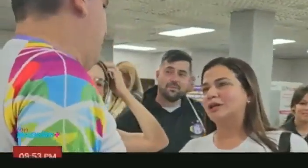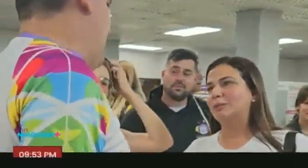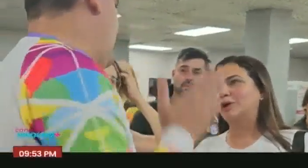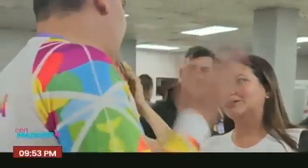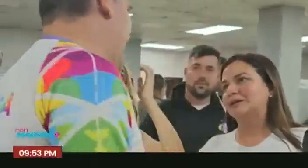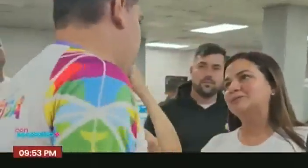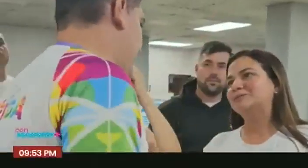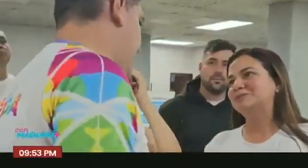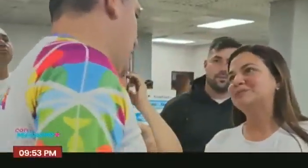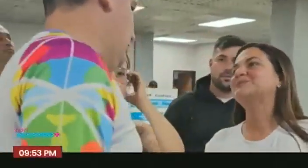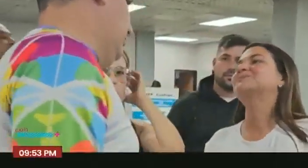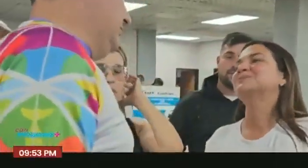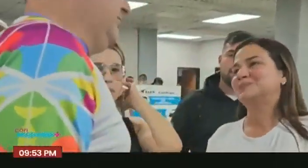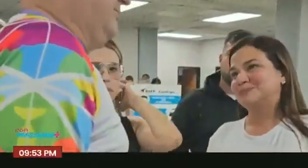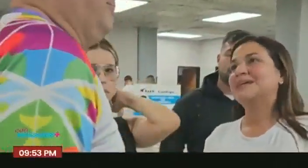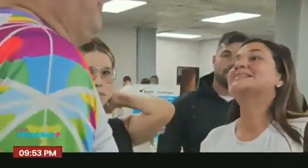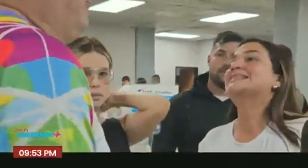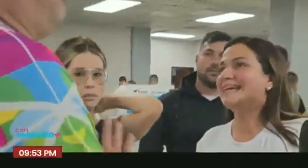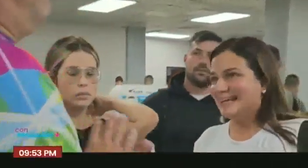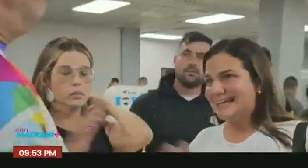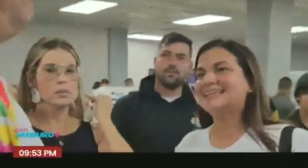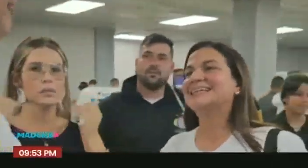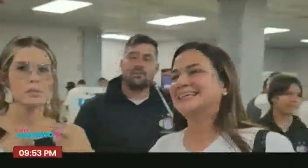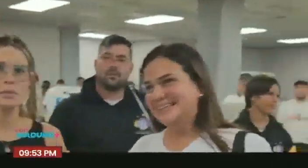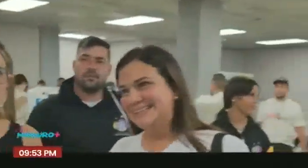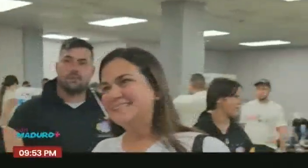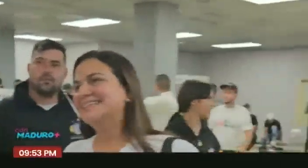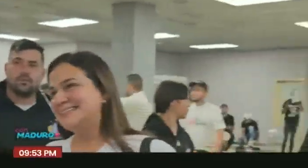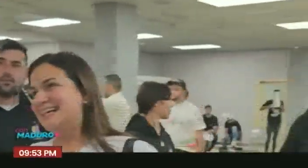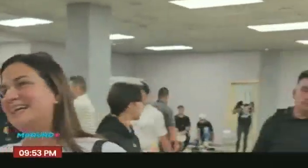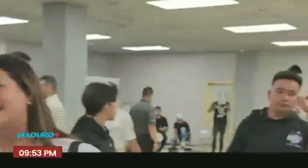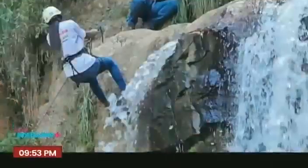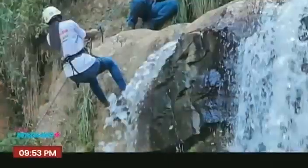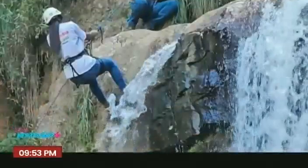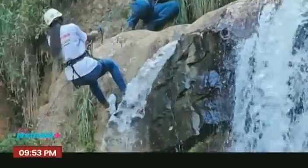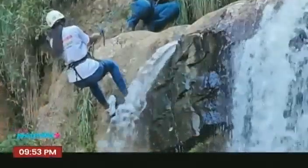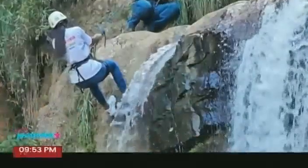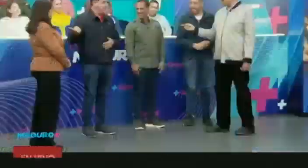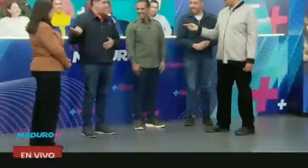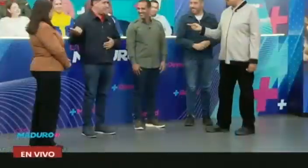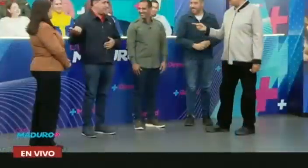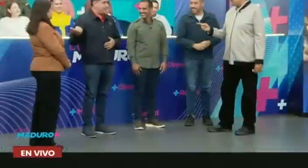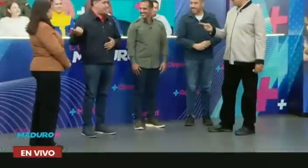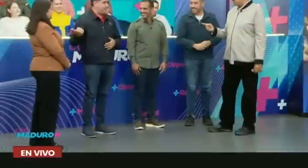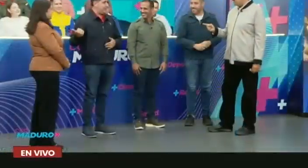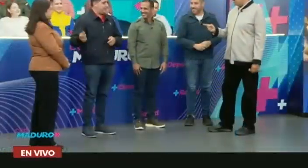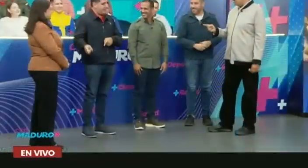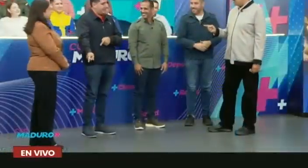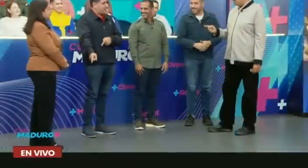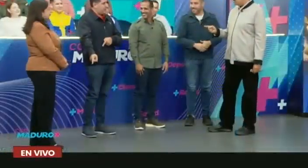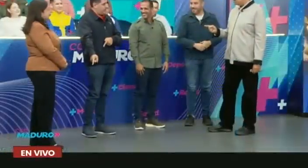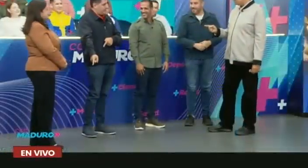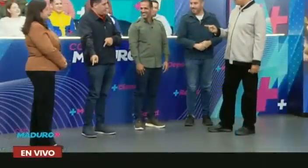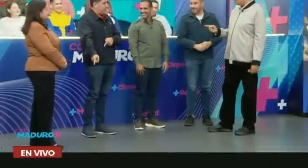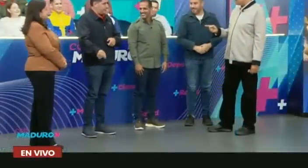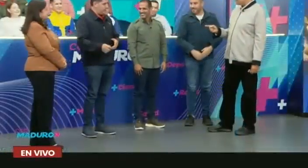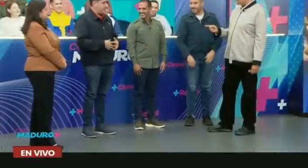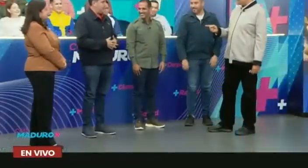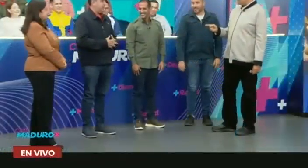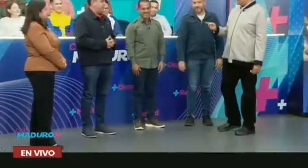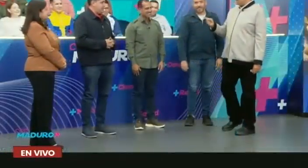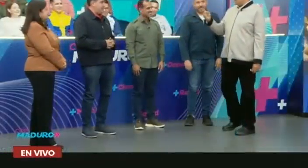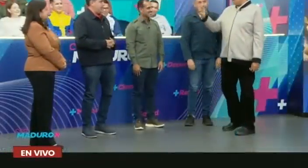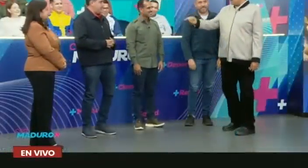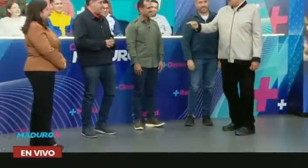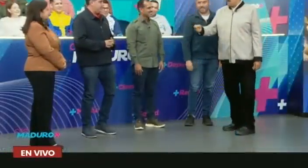este es un vivo. ¿Y tú enviaste para dónde? Envié para La Guaira y estamos intercambiando con la almiranta que corresponde la